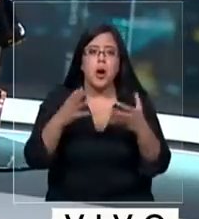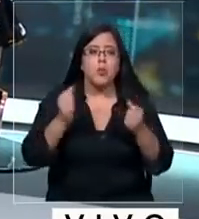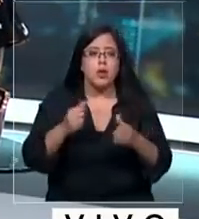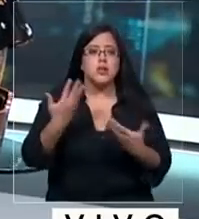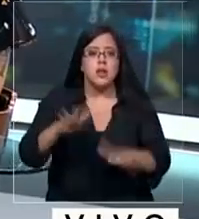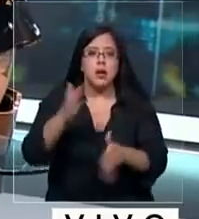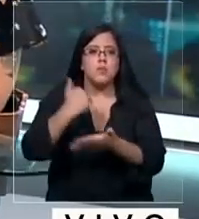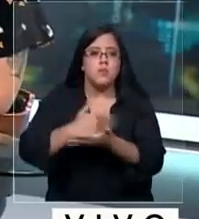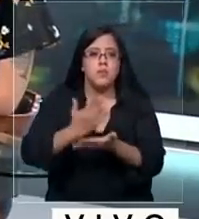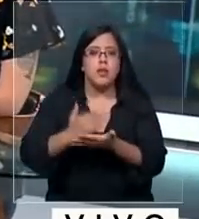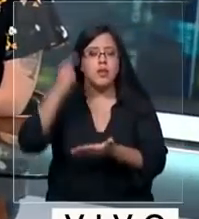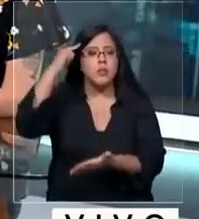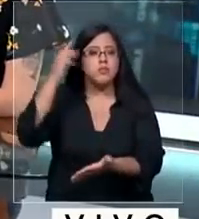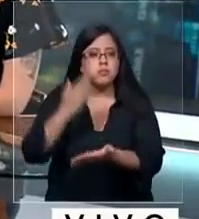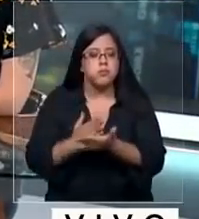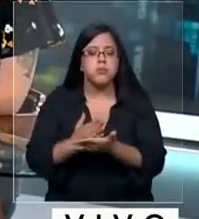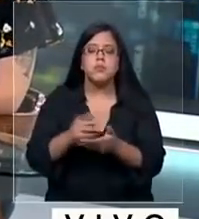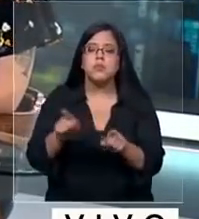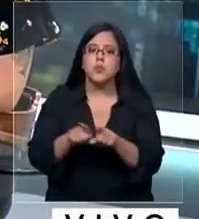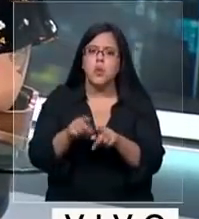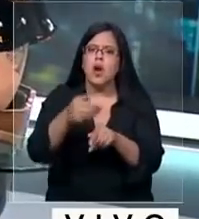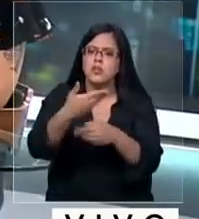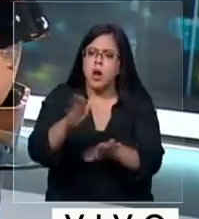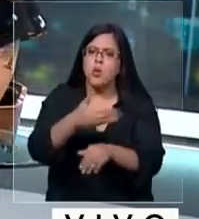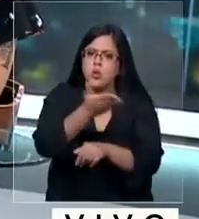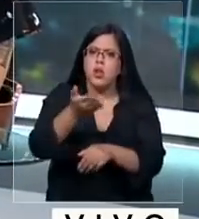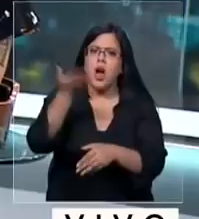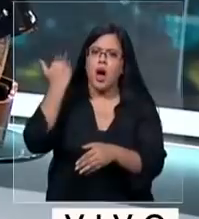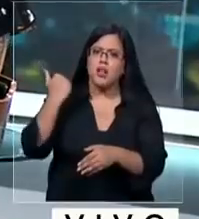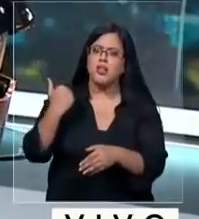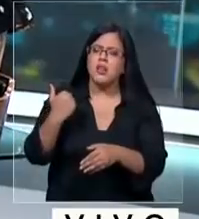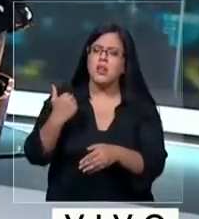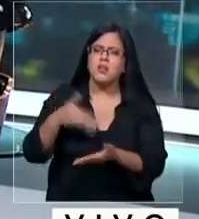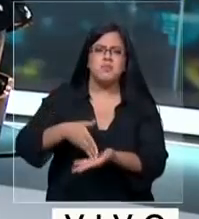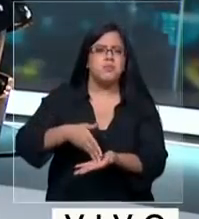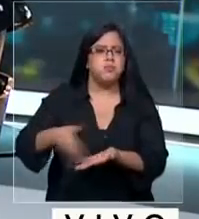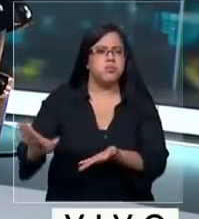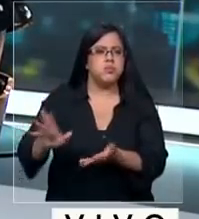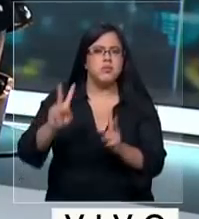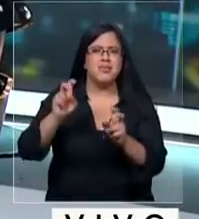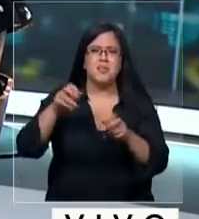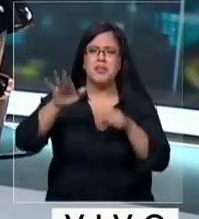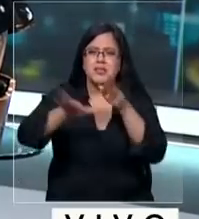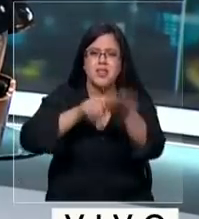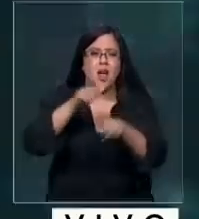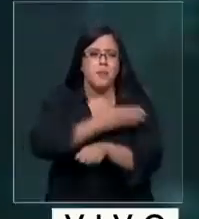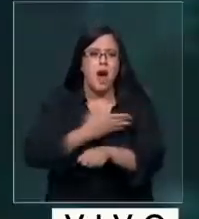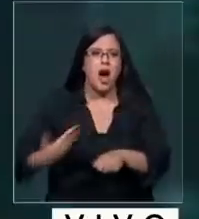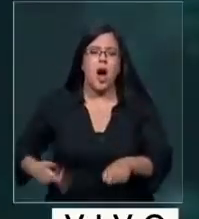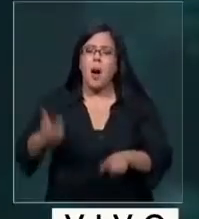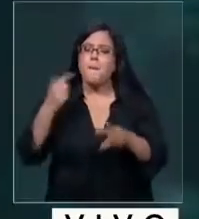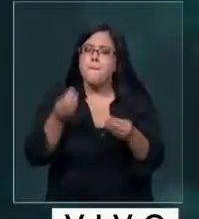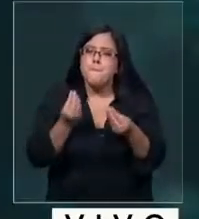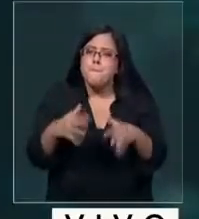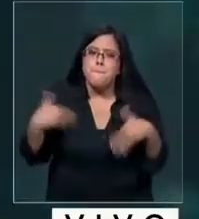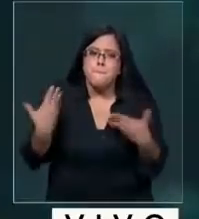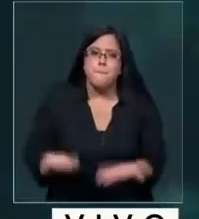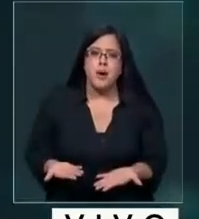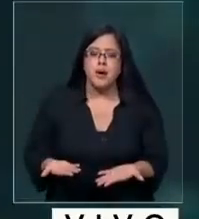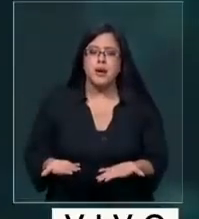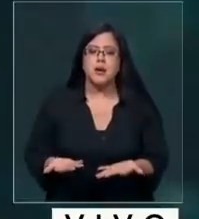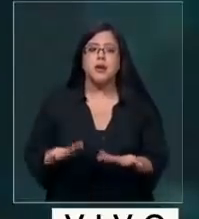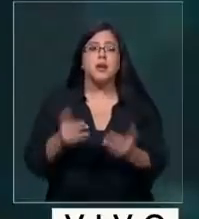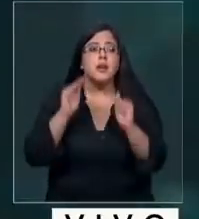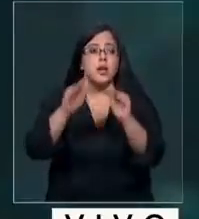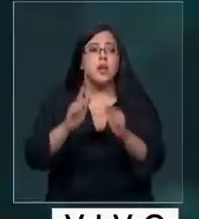medidas ustedes rechazaron en un principio está este llamado al gobierno en que en que está todo eso ahora bueno así como bien